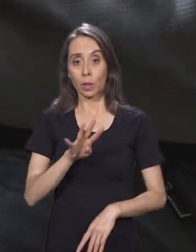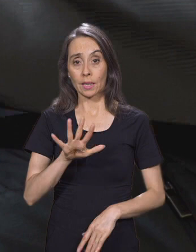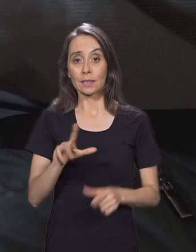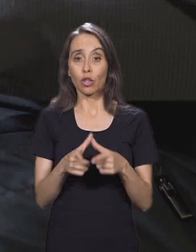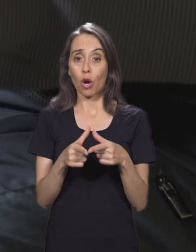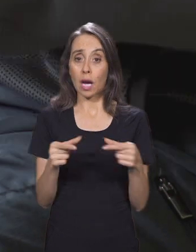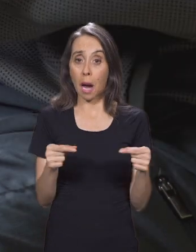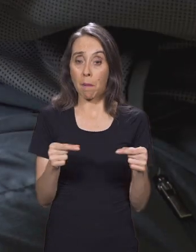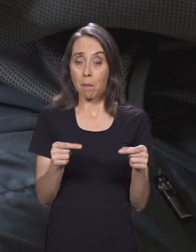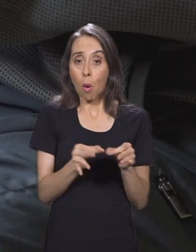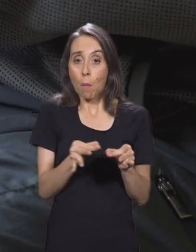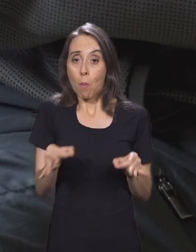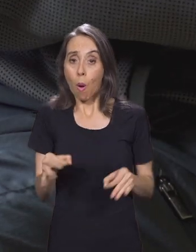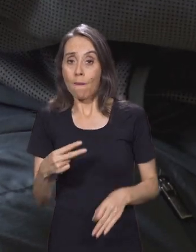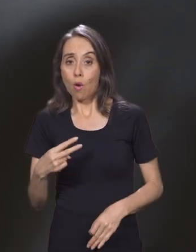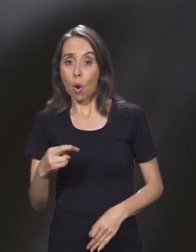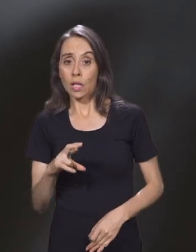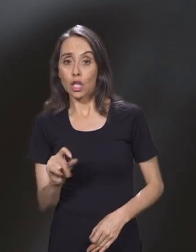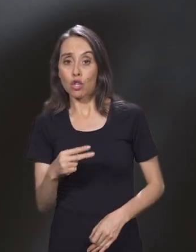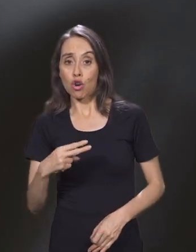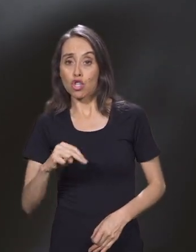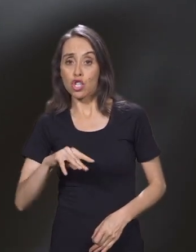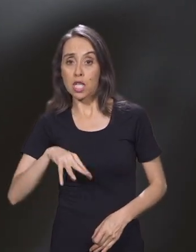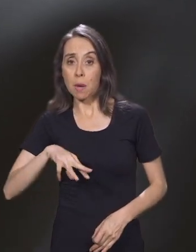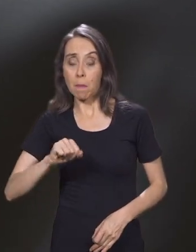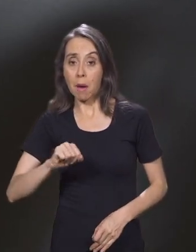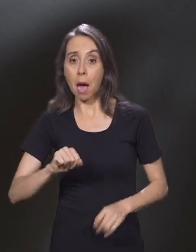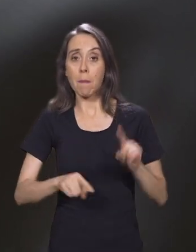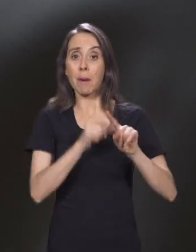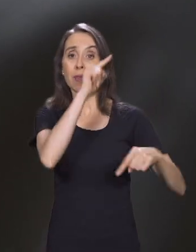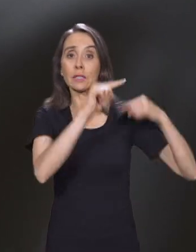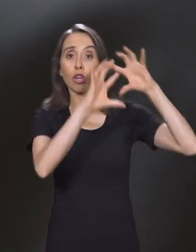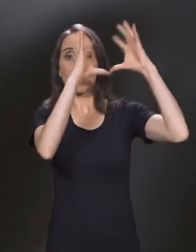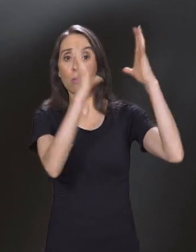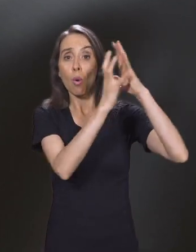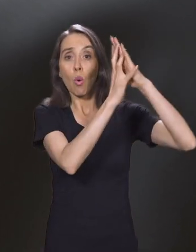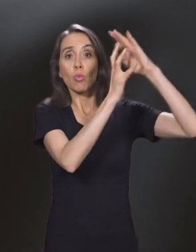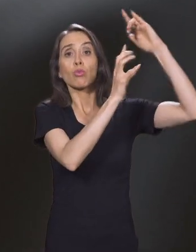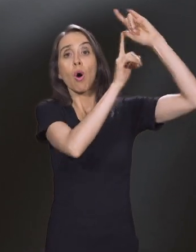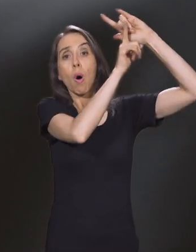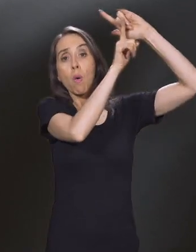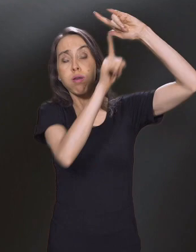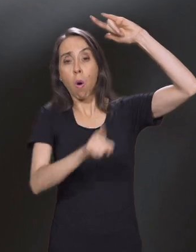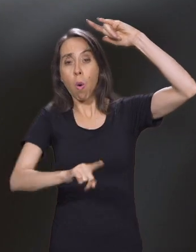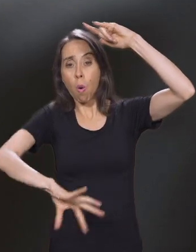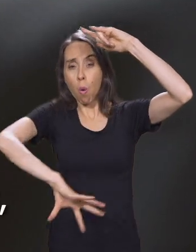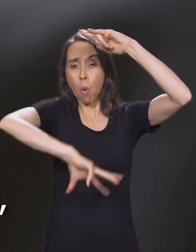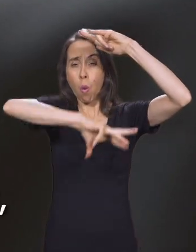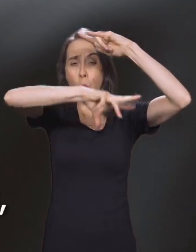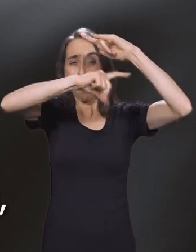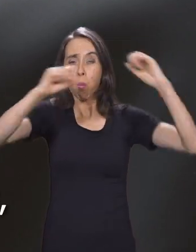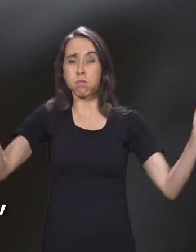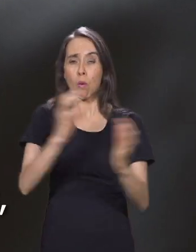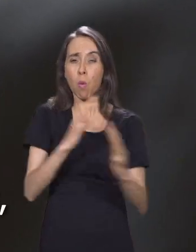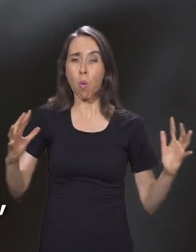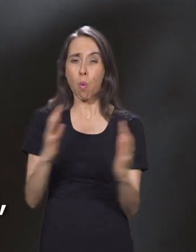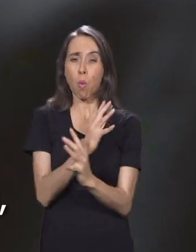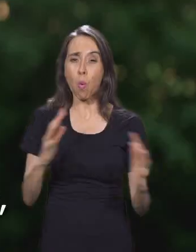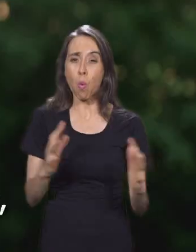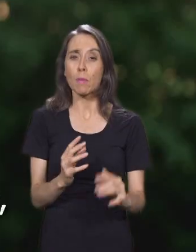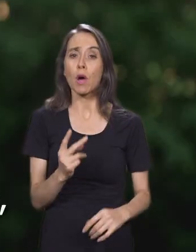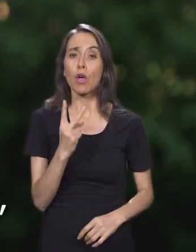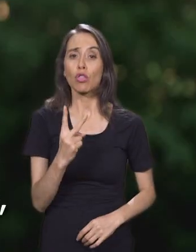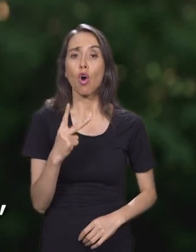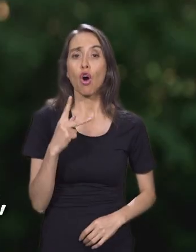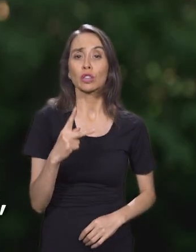1945, en Japón, Hiroshima fue bombardeada por primera vez en la historia del planeta con una bomba atómica. Se produjo en un radio